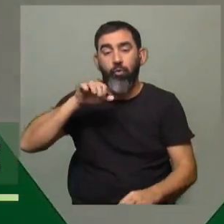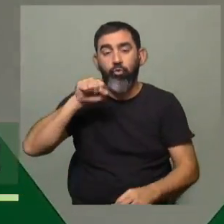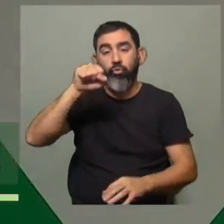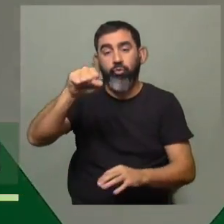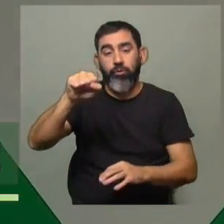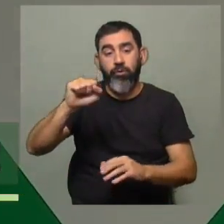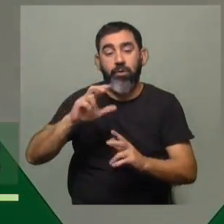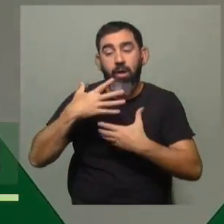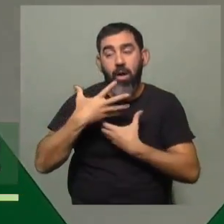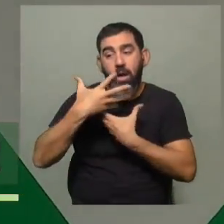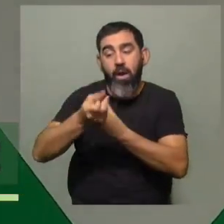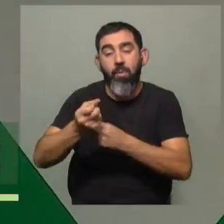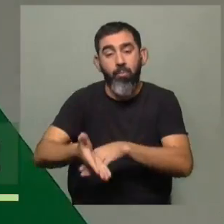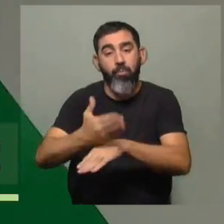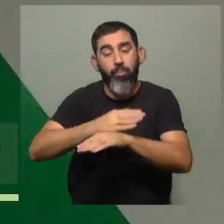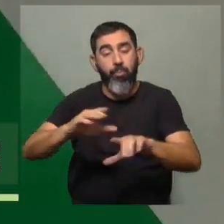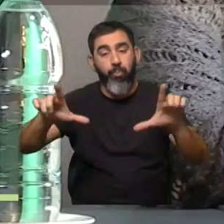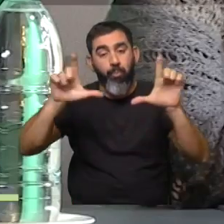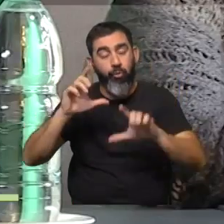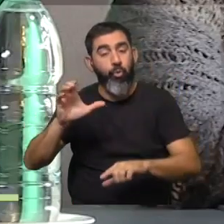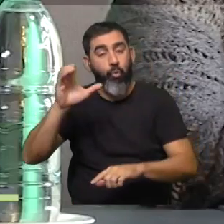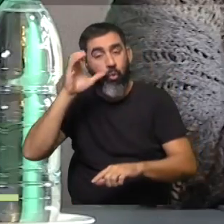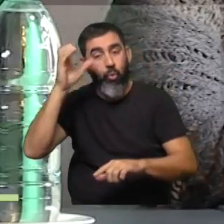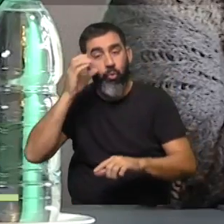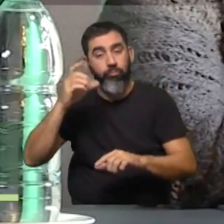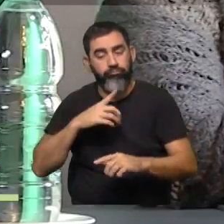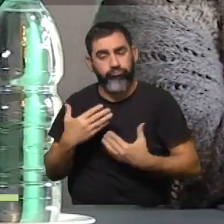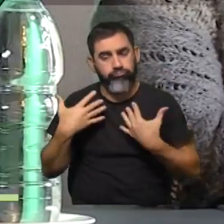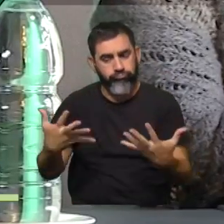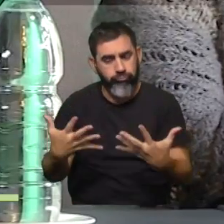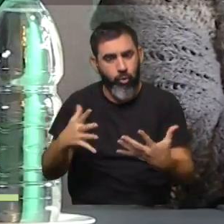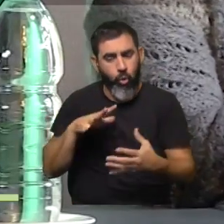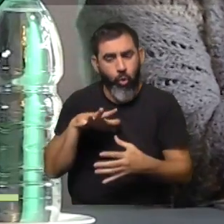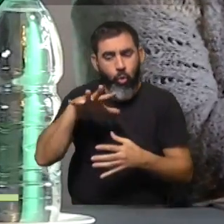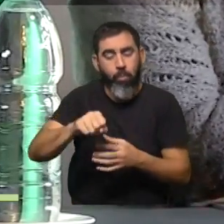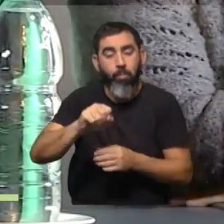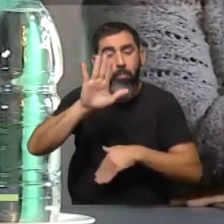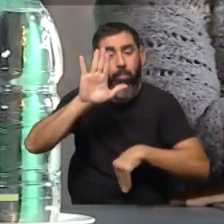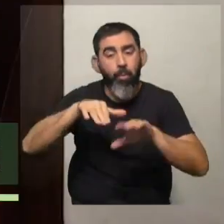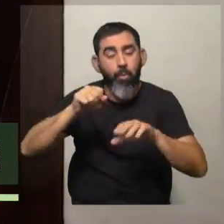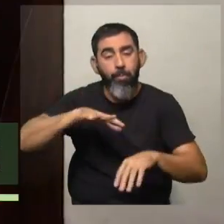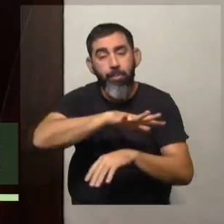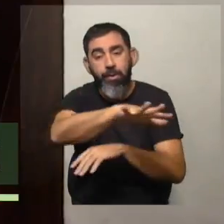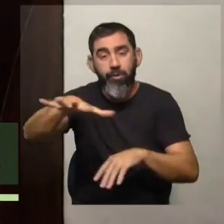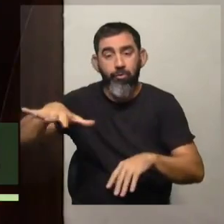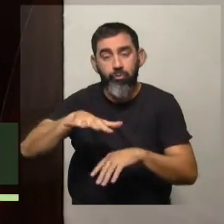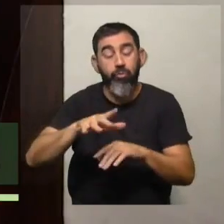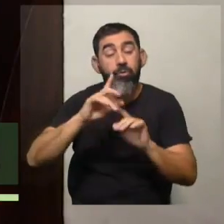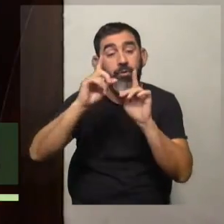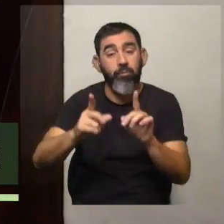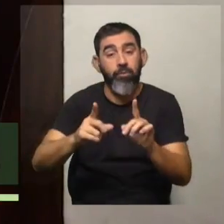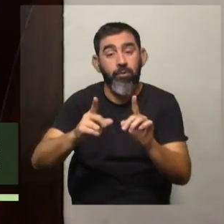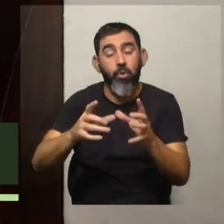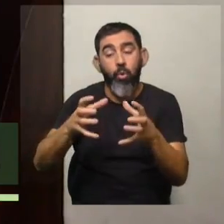destacan que el apoyo a la precandidatura de cose se da por su audacia por su compromiso con las mayorías sociales y particularmente